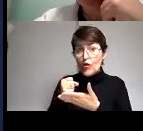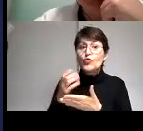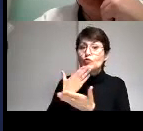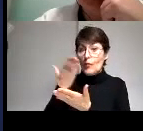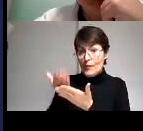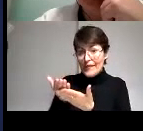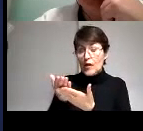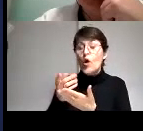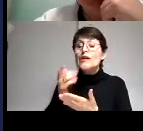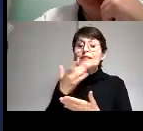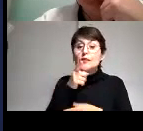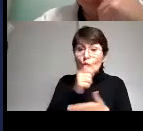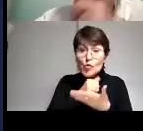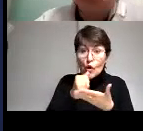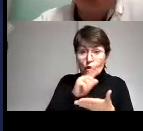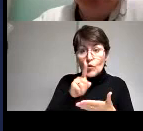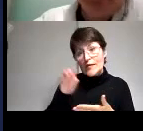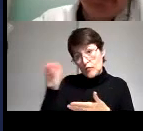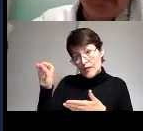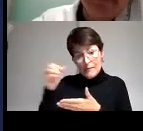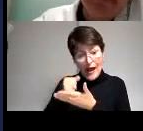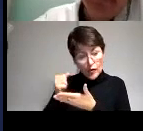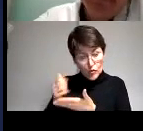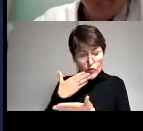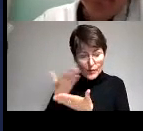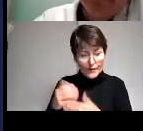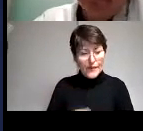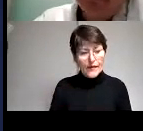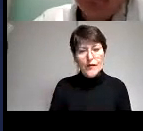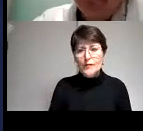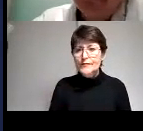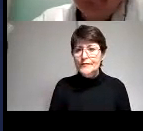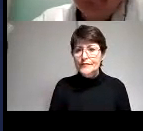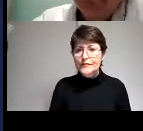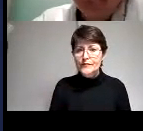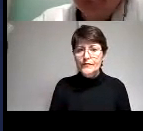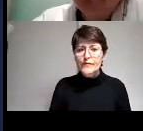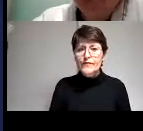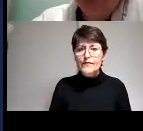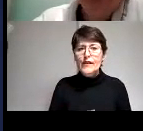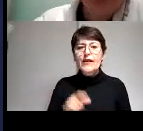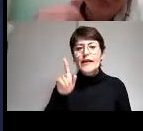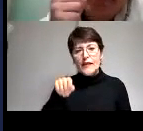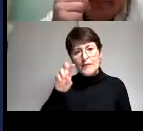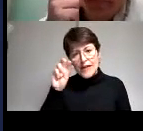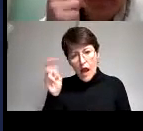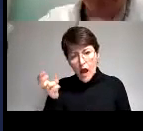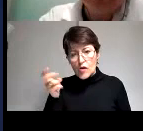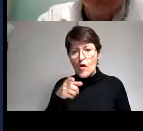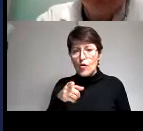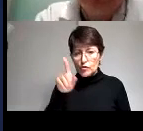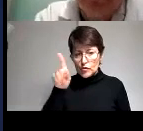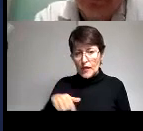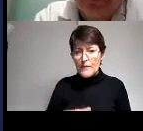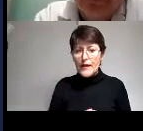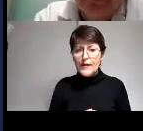puedes bueno, suscribirte a esta opción de compra. Pero también tenemos la otra opción con estos que